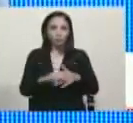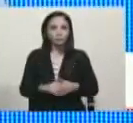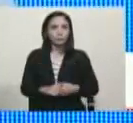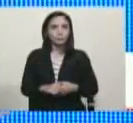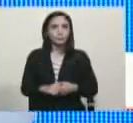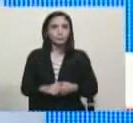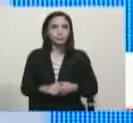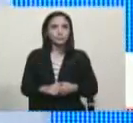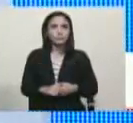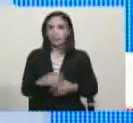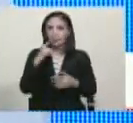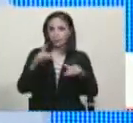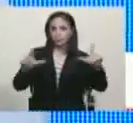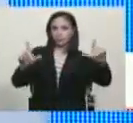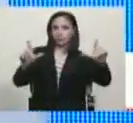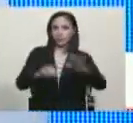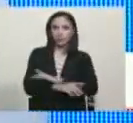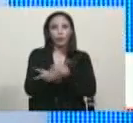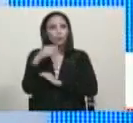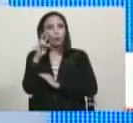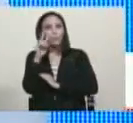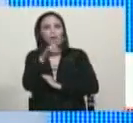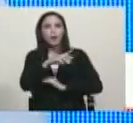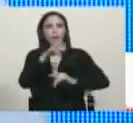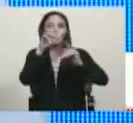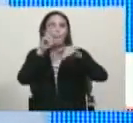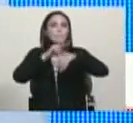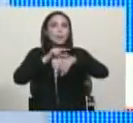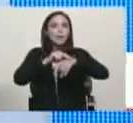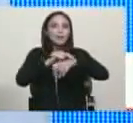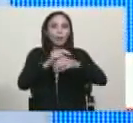me veo ahí en la pantalla, me parezco a José Gregorio Hernández, ¿vale?